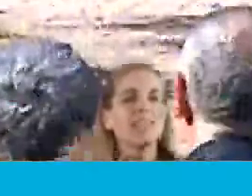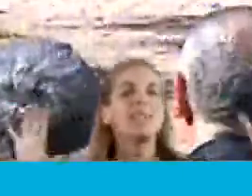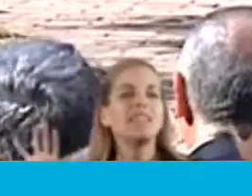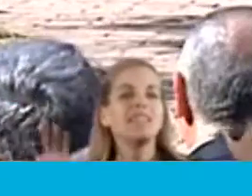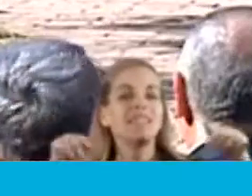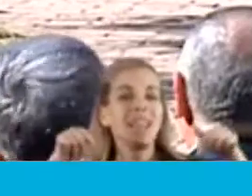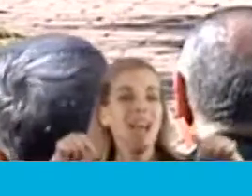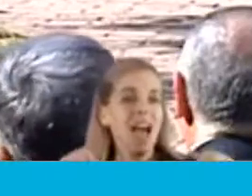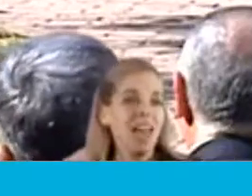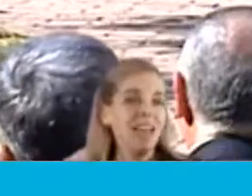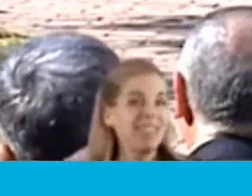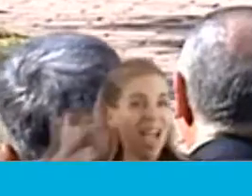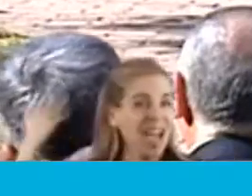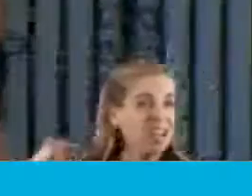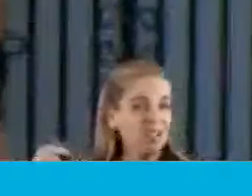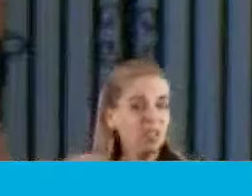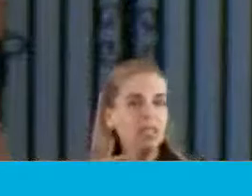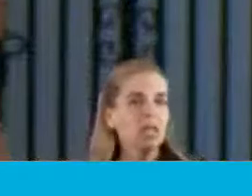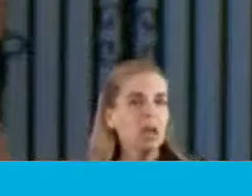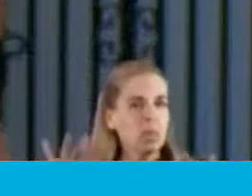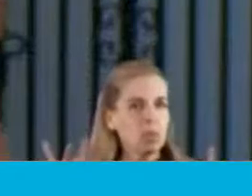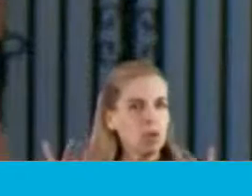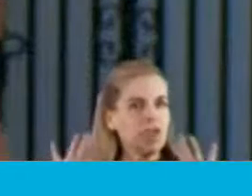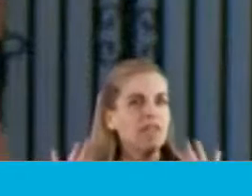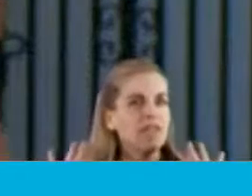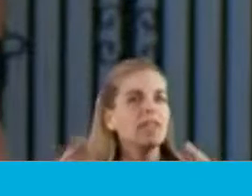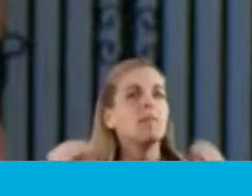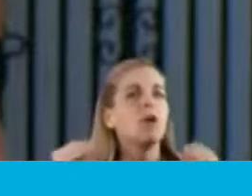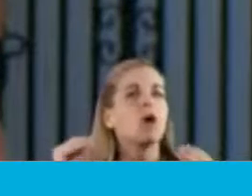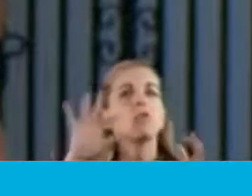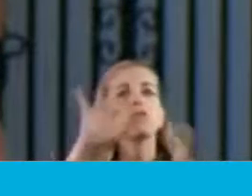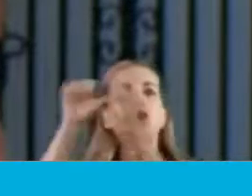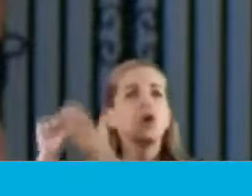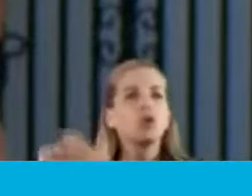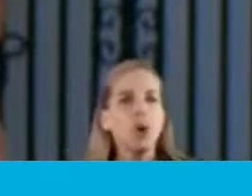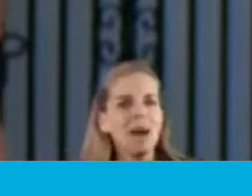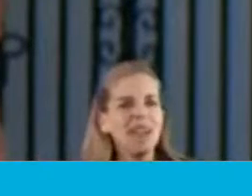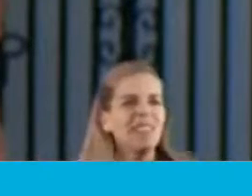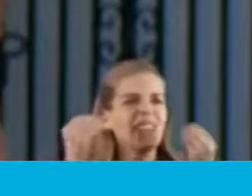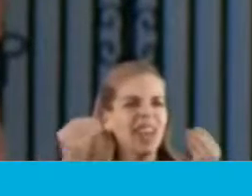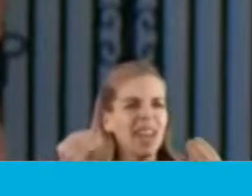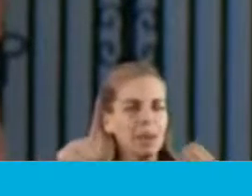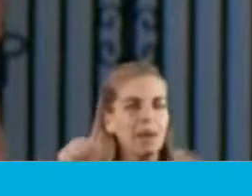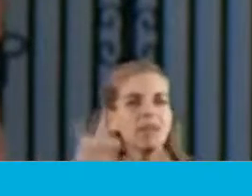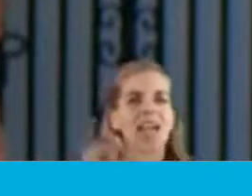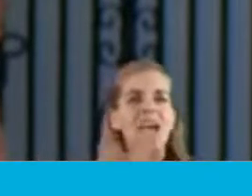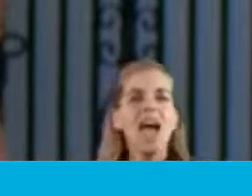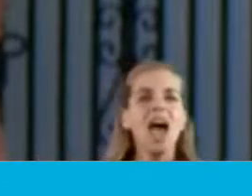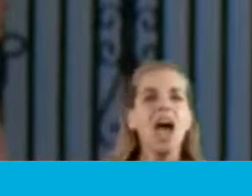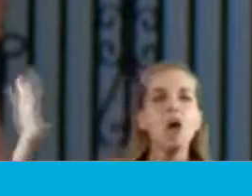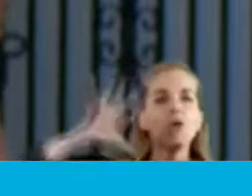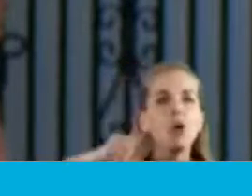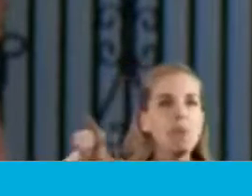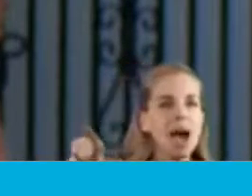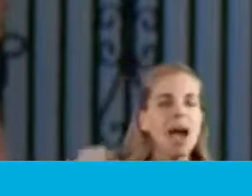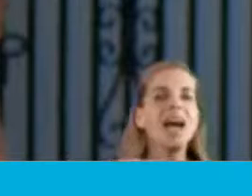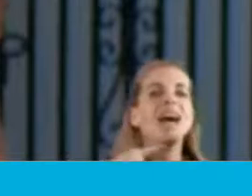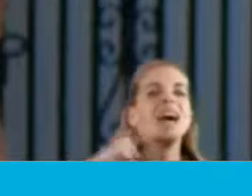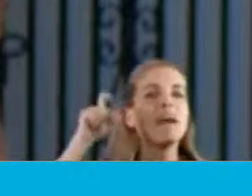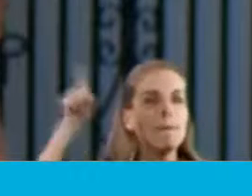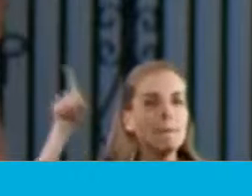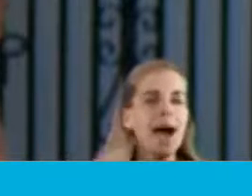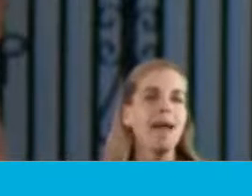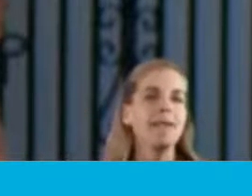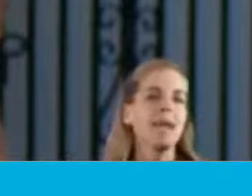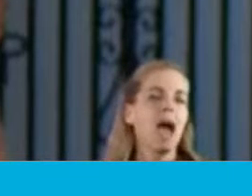especialmente difícil. Una ola reaccionaria se había levantado sobre Europa, y tanto España